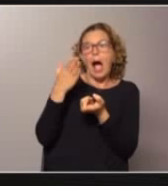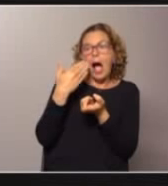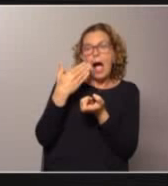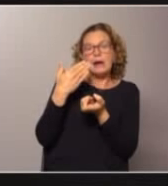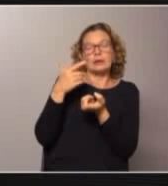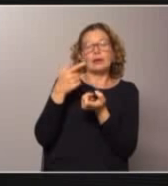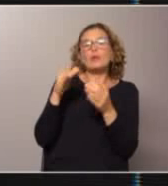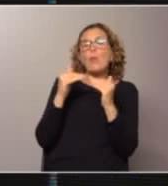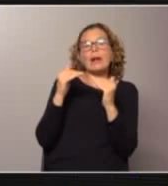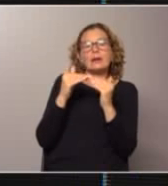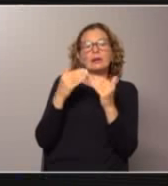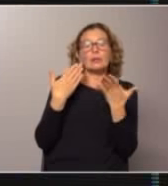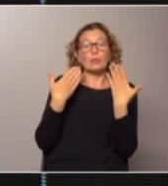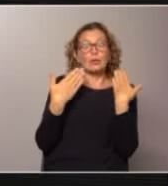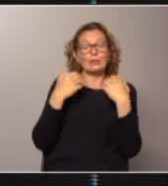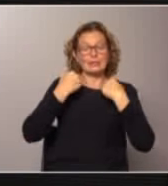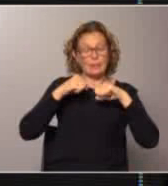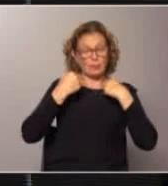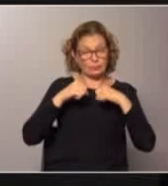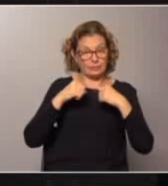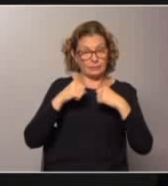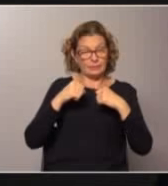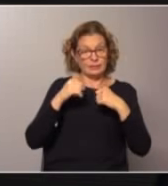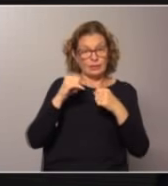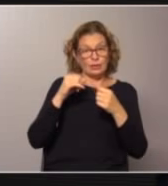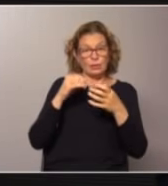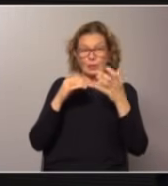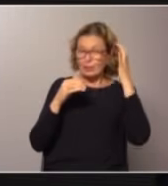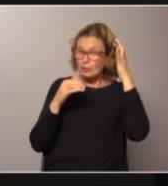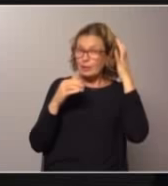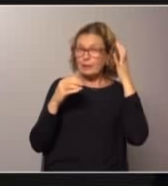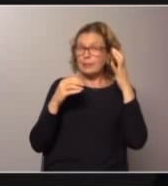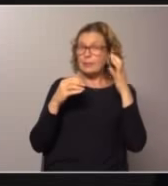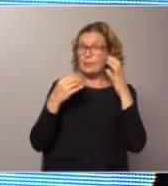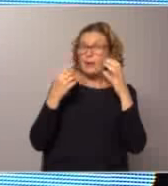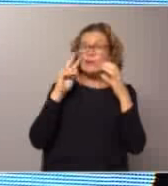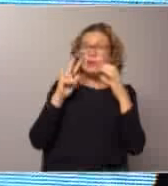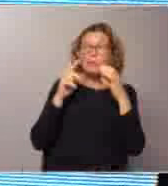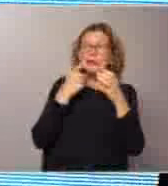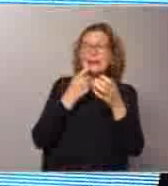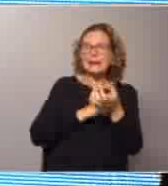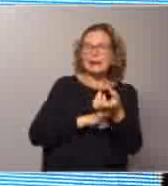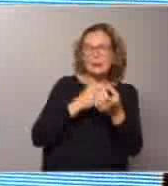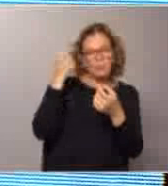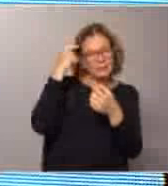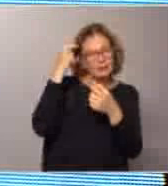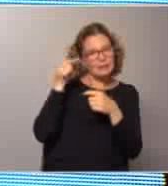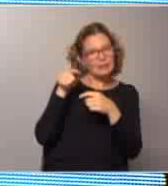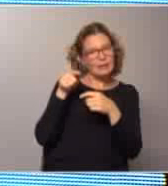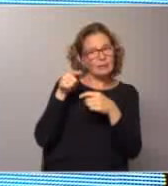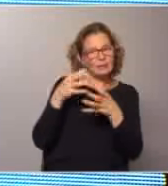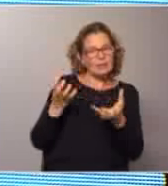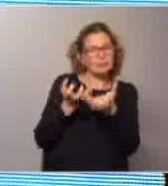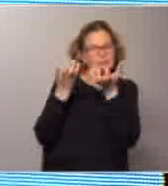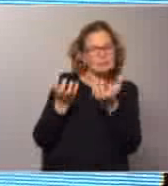haciendo deporte y en una zona entonces con esa técnica es muy tiene más oxígeno a la sangre podemos pensar que esa zona está más